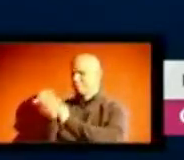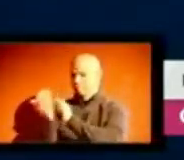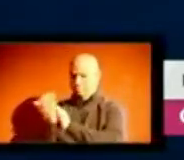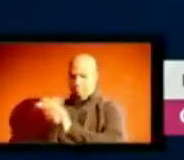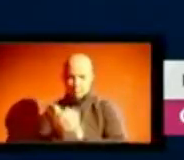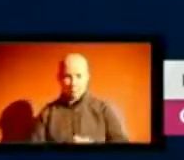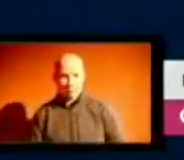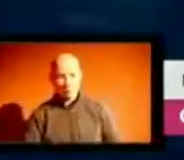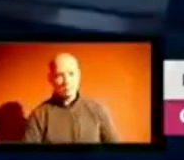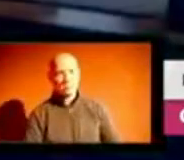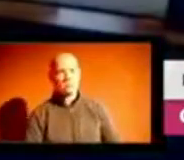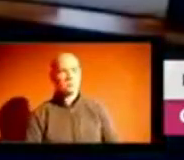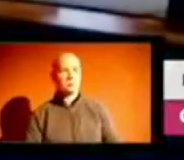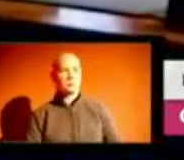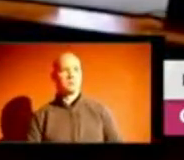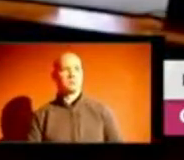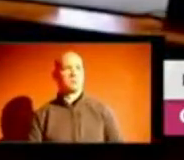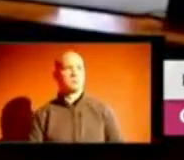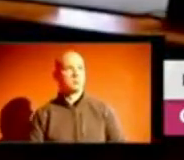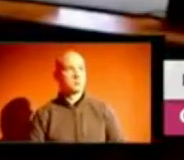Gracias por lo que hacen.